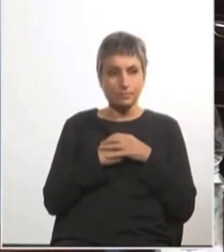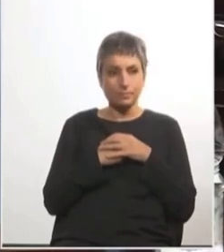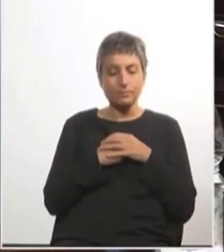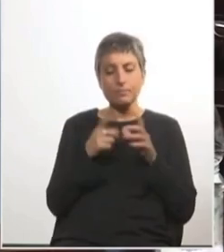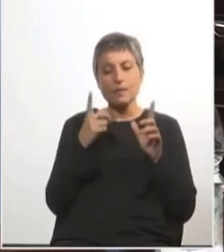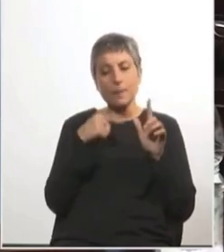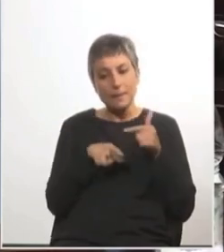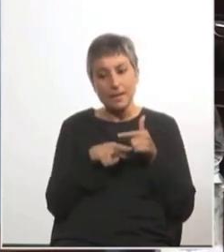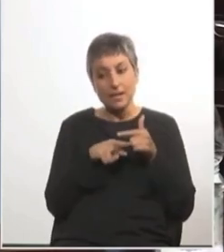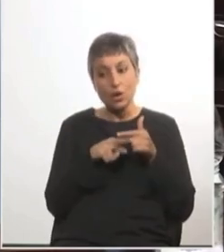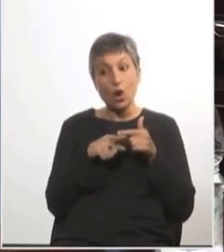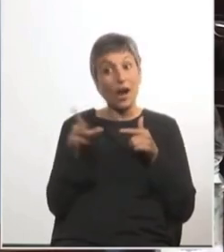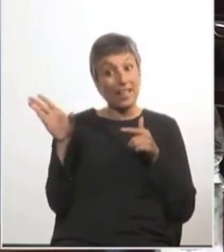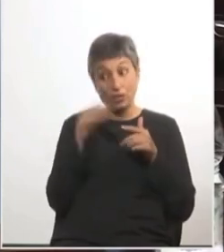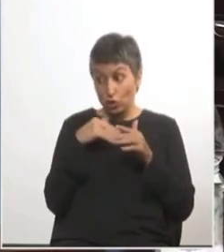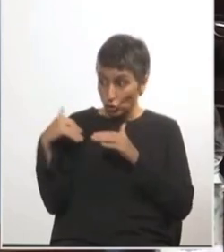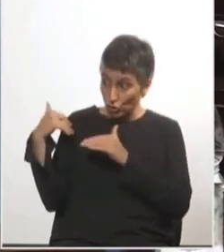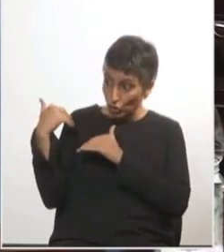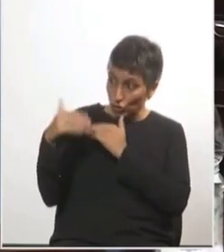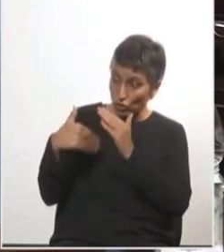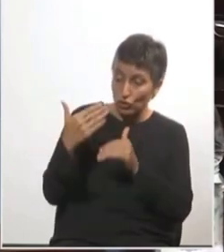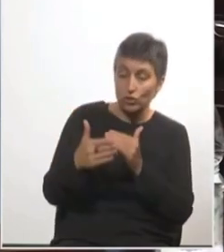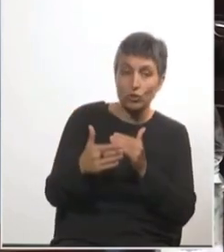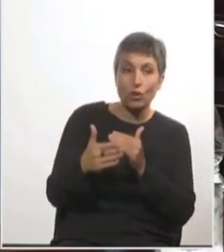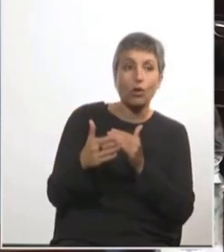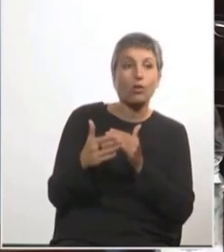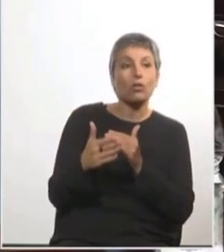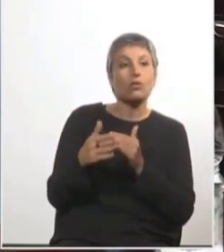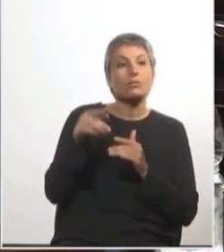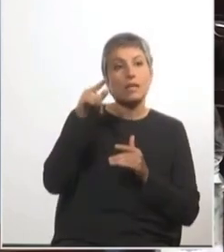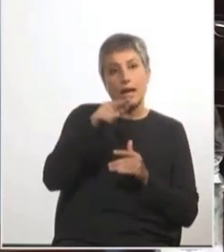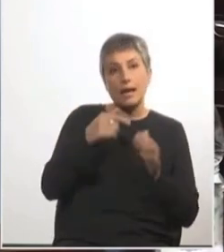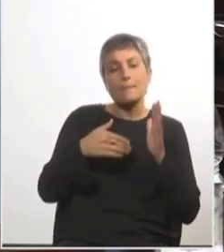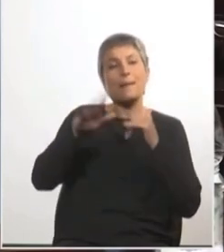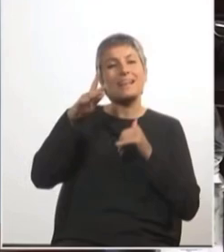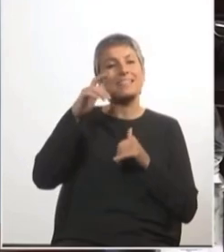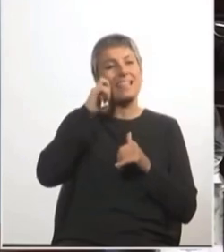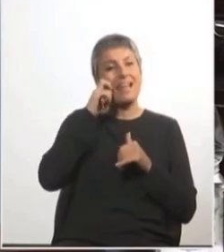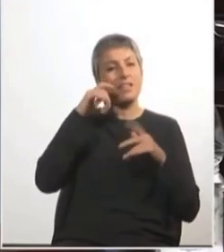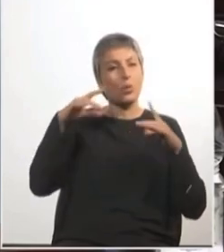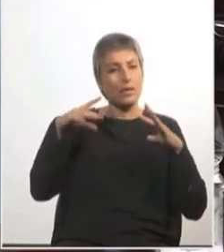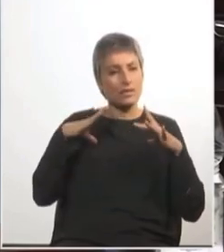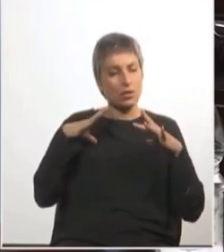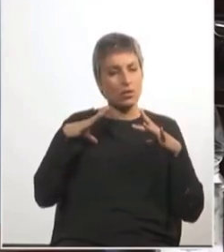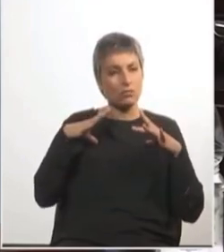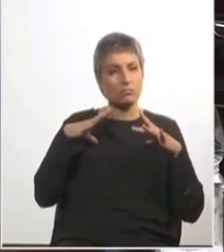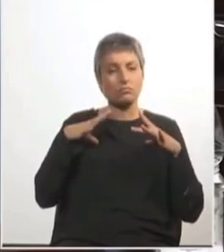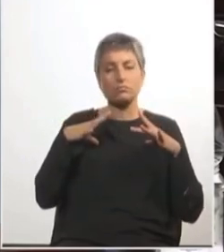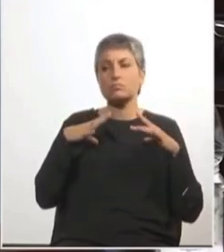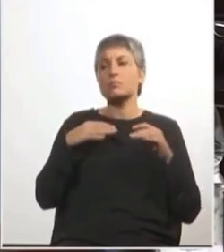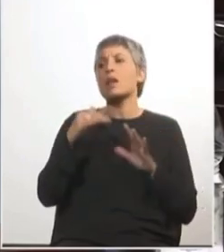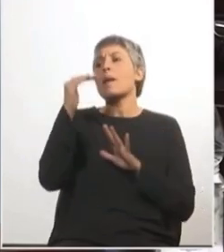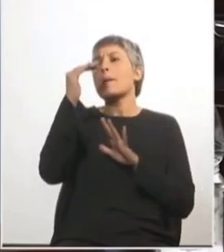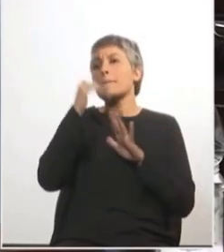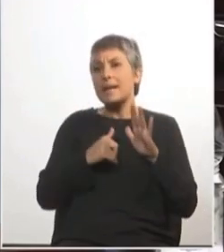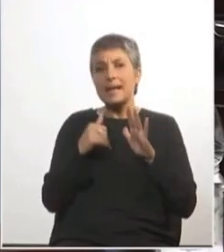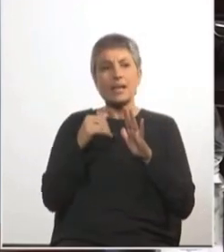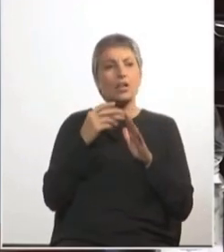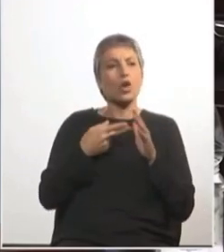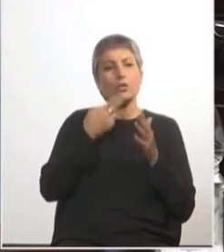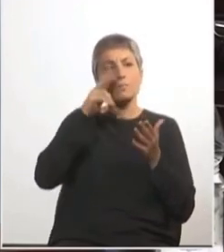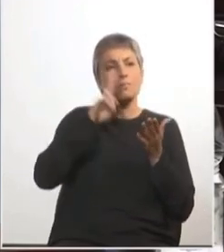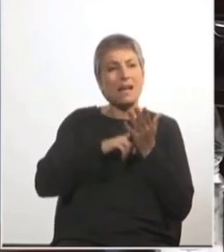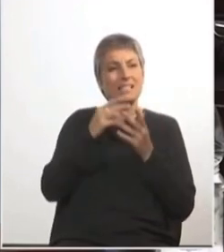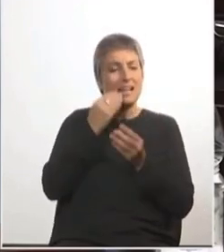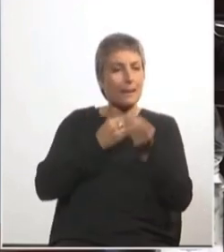Pero en todos esos procesos se subió la edad de jubilación, se bajó la tasa de reemplazo,